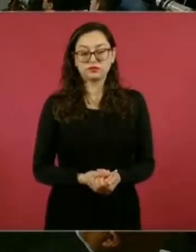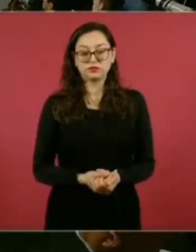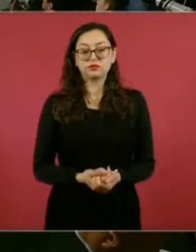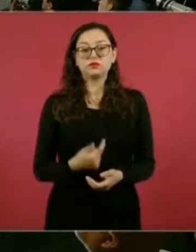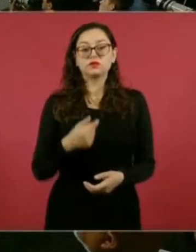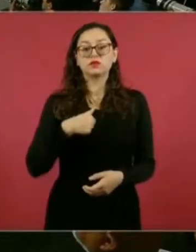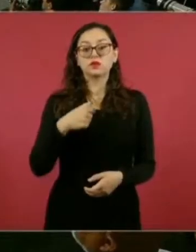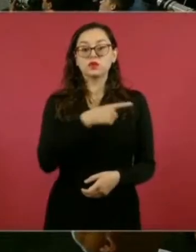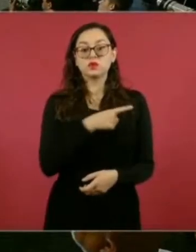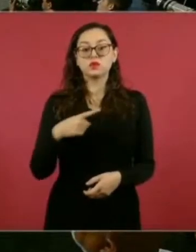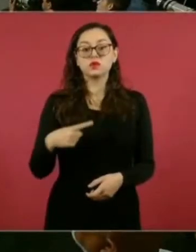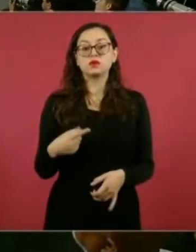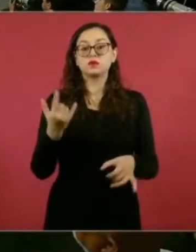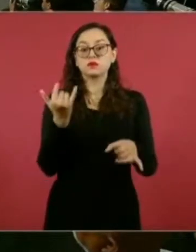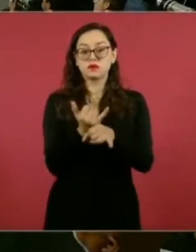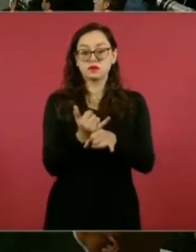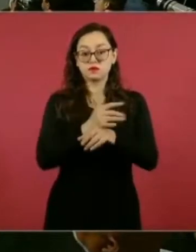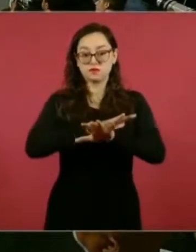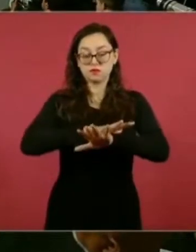Informarles también